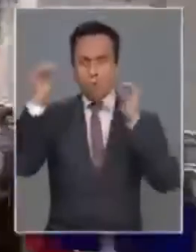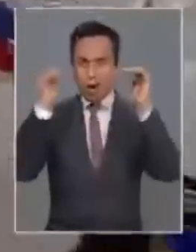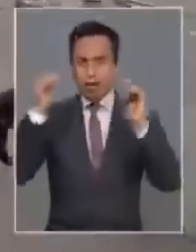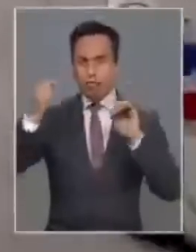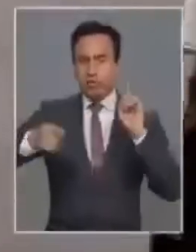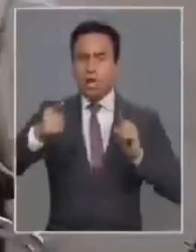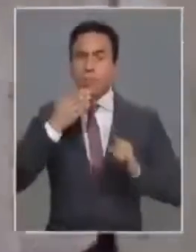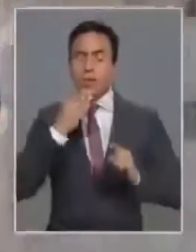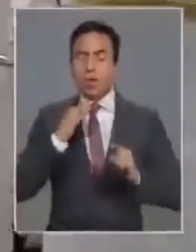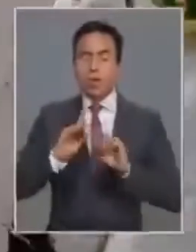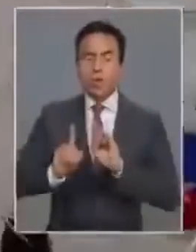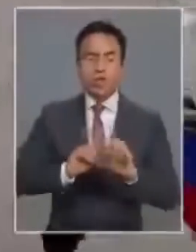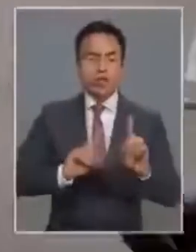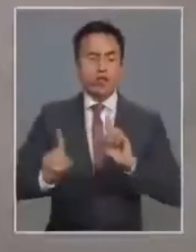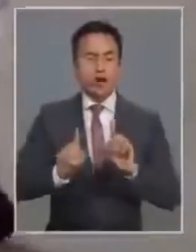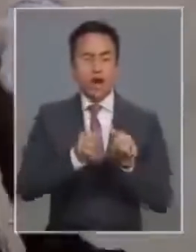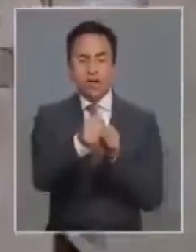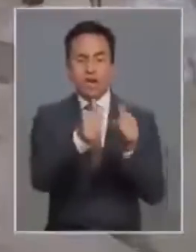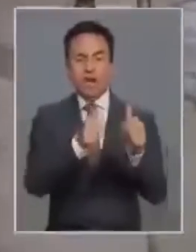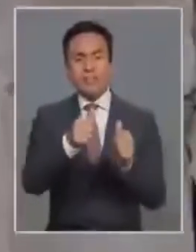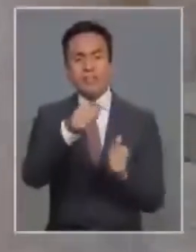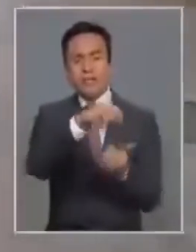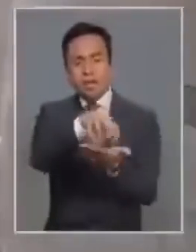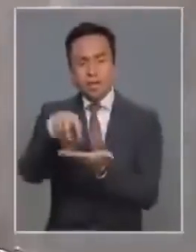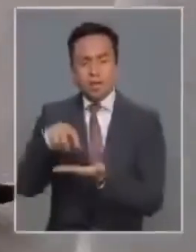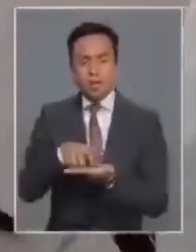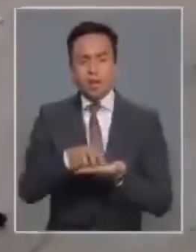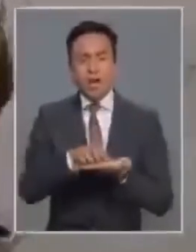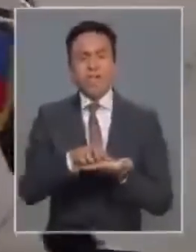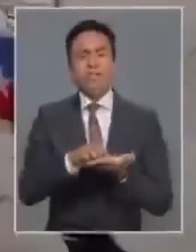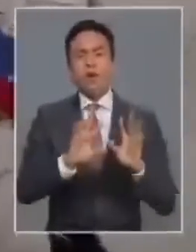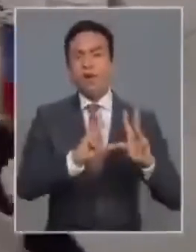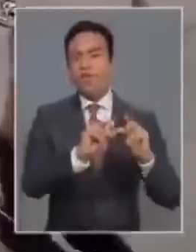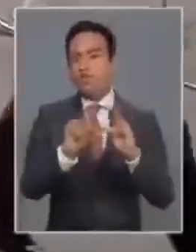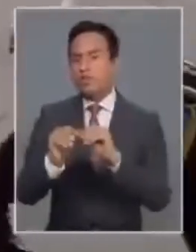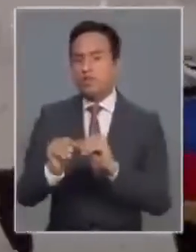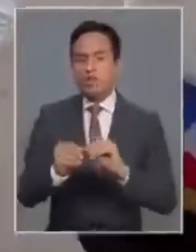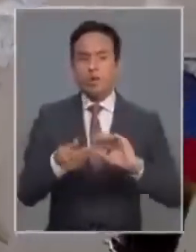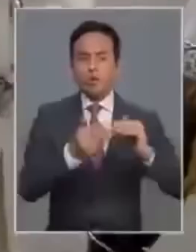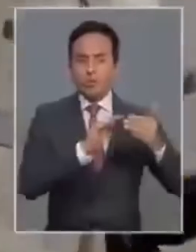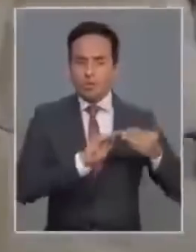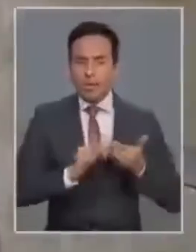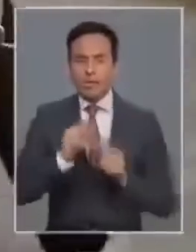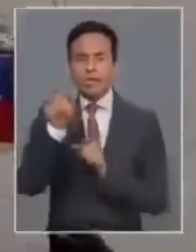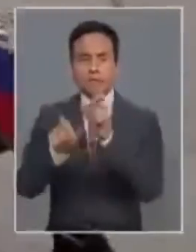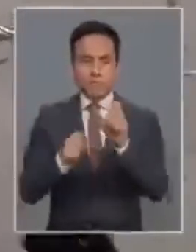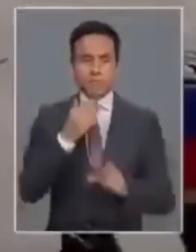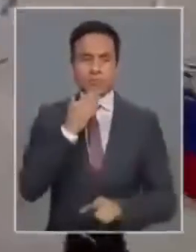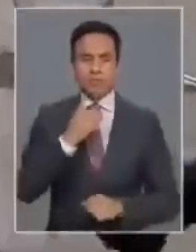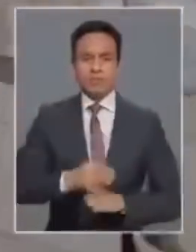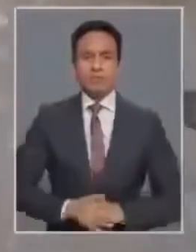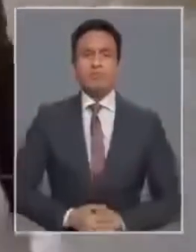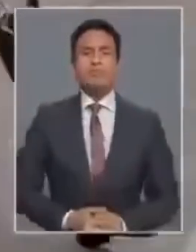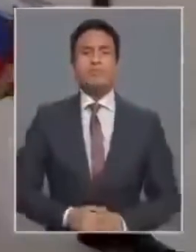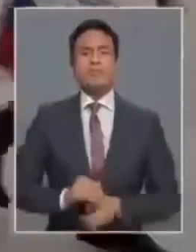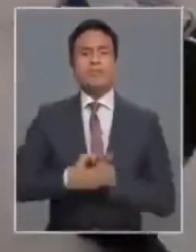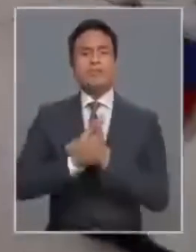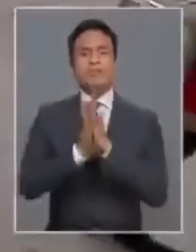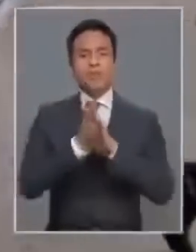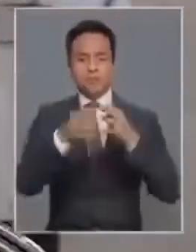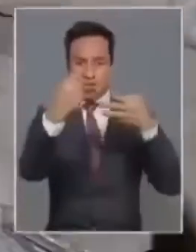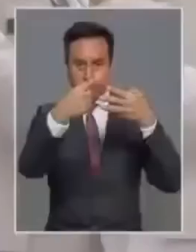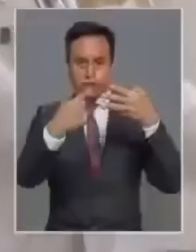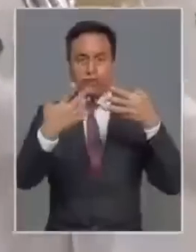la coordinación con las autoridades locales, organizaciones comunitarias y las personas. Todos